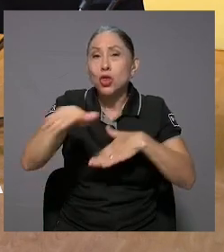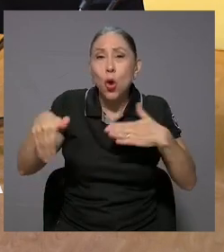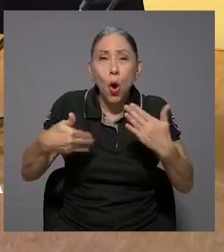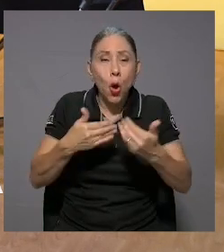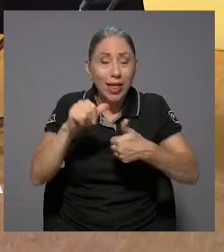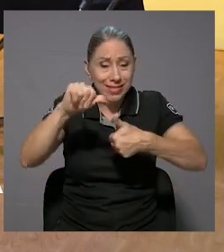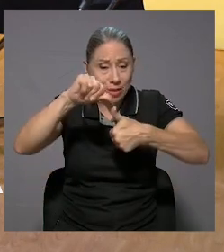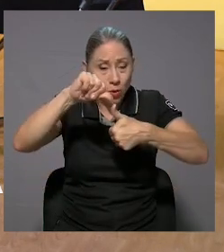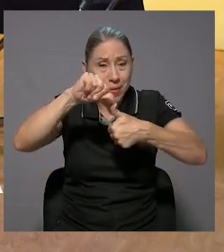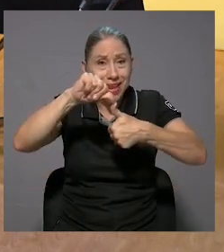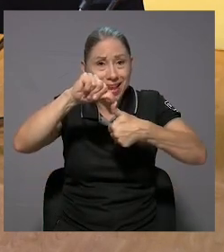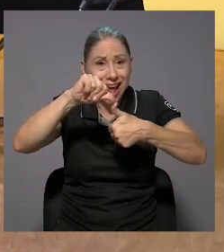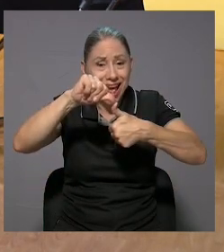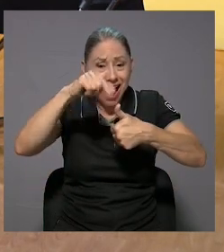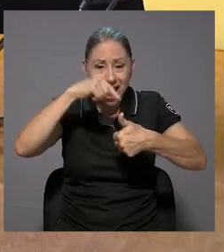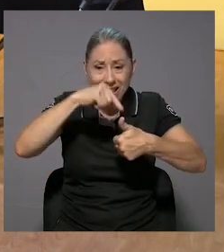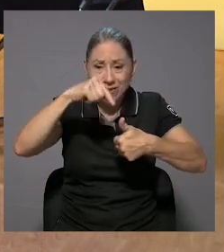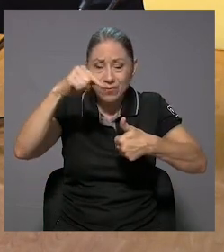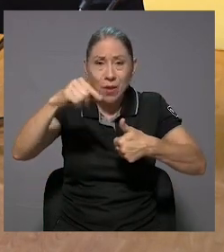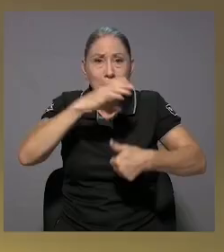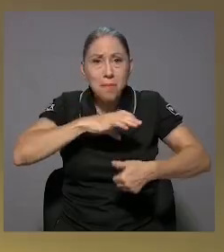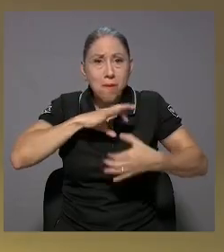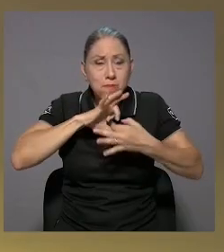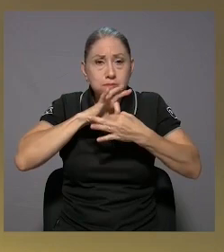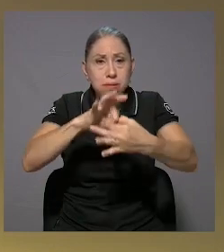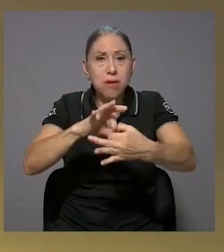istmo centroamericano, o la ubicación,